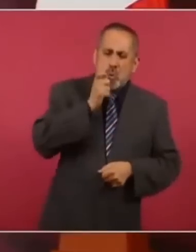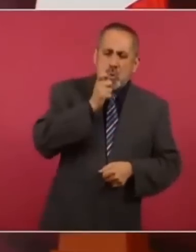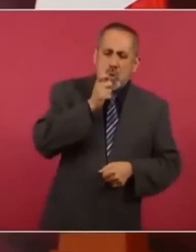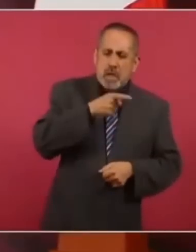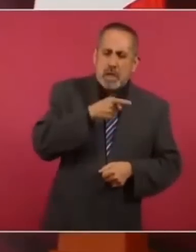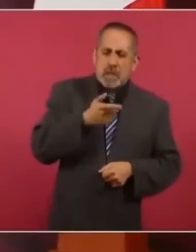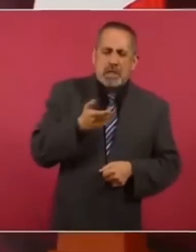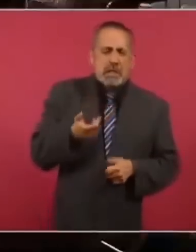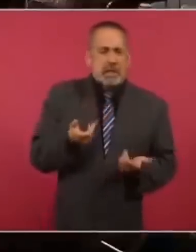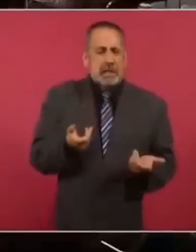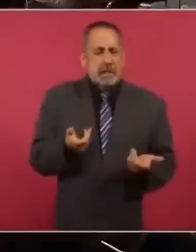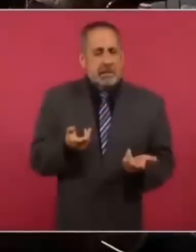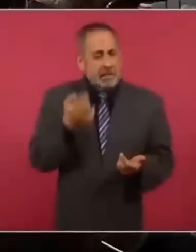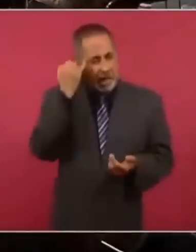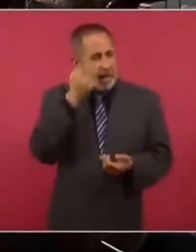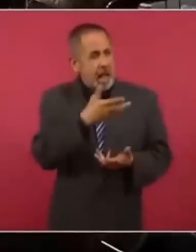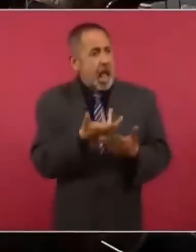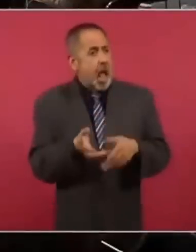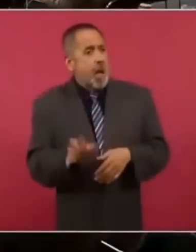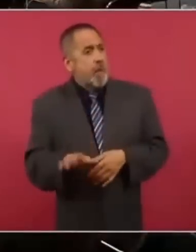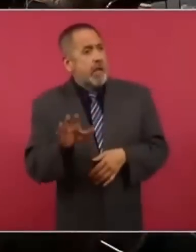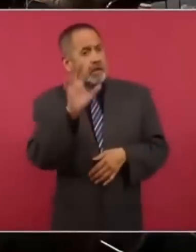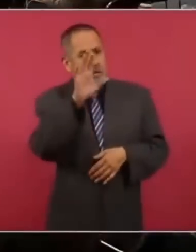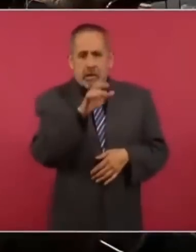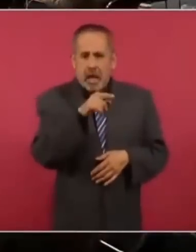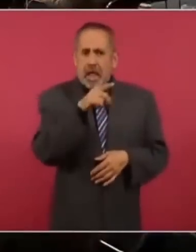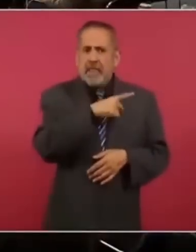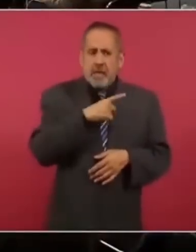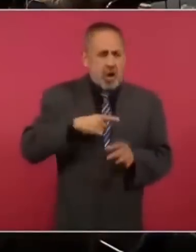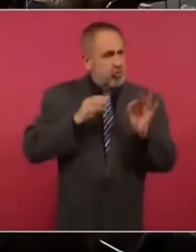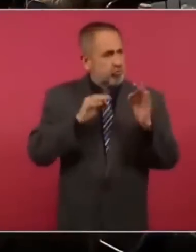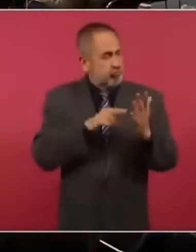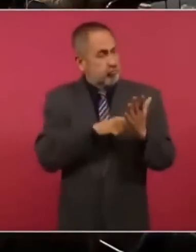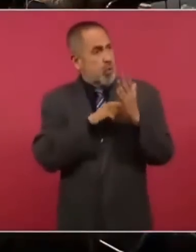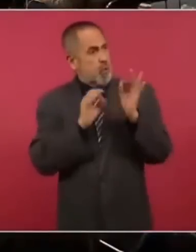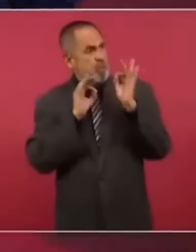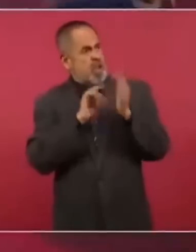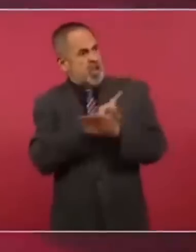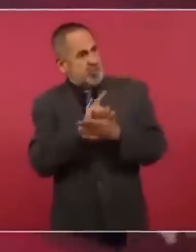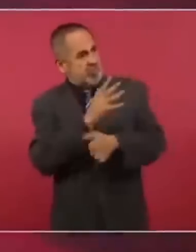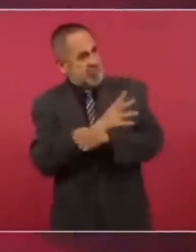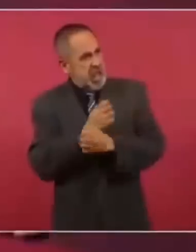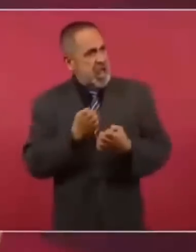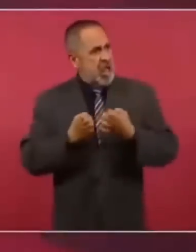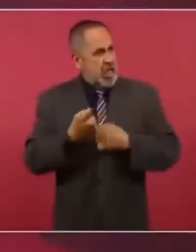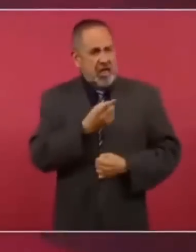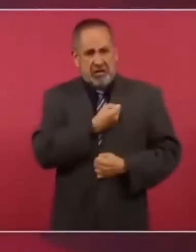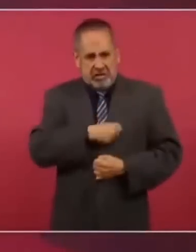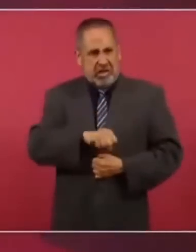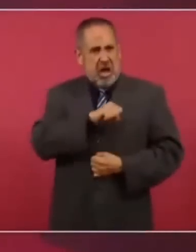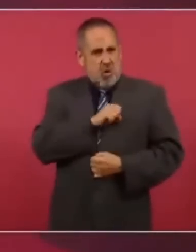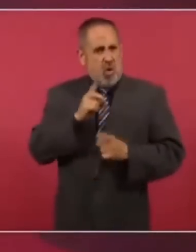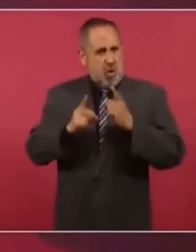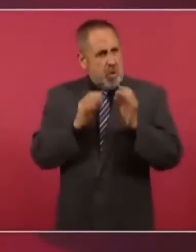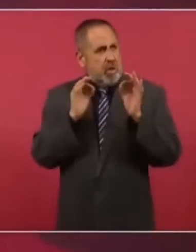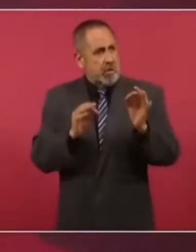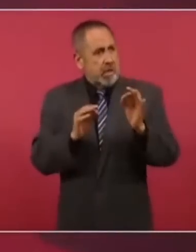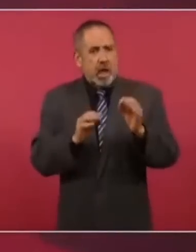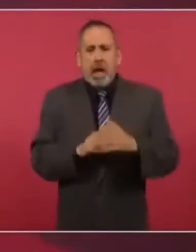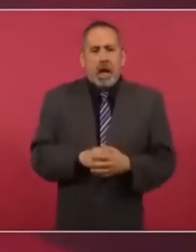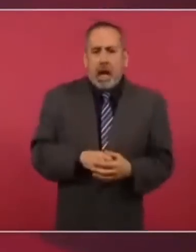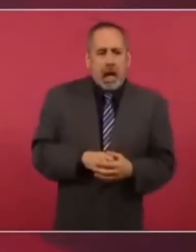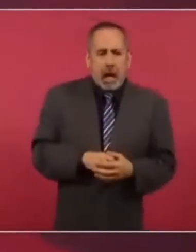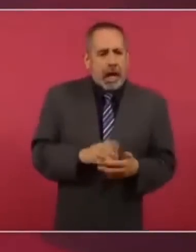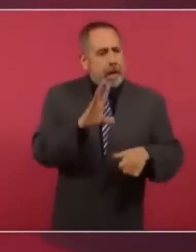o que los basquetbolistas, que deben de ser un ejemplo para la juventud, como todos los deportistas, se